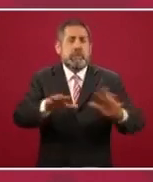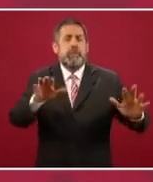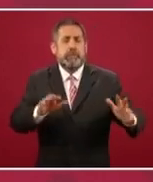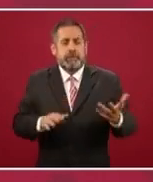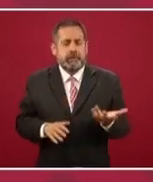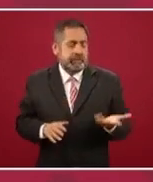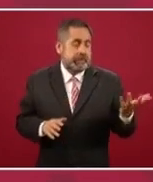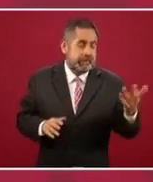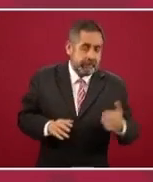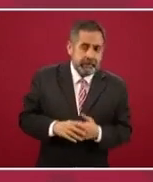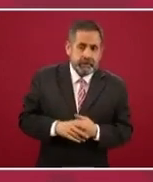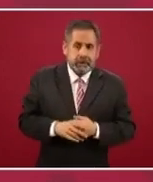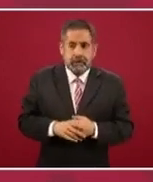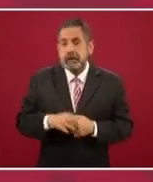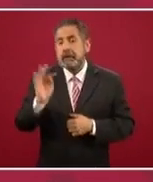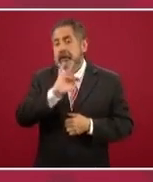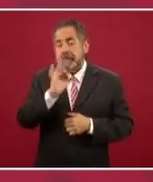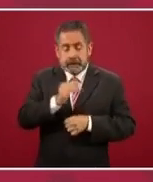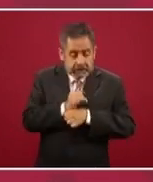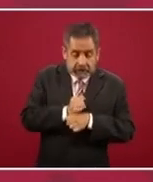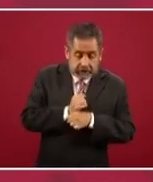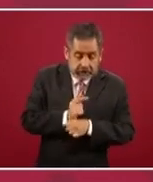En una de esas, hasta la investigación